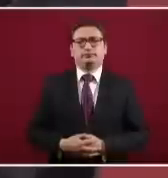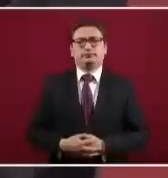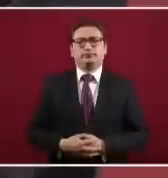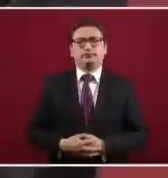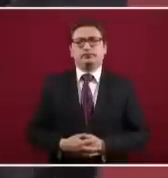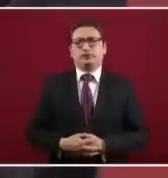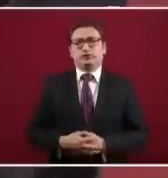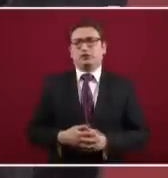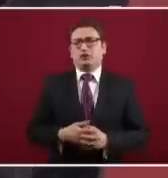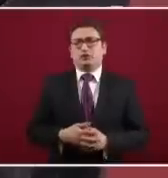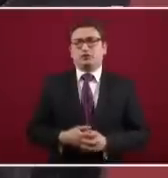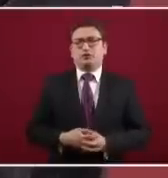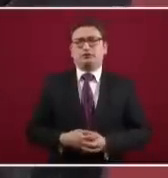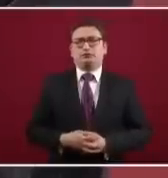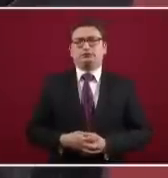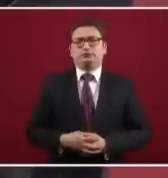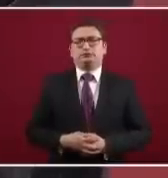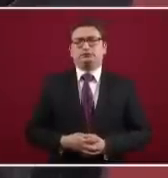se están aplicando